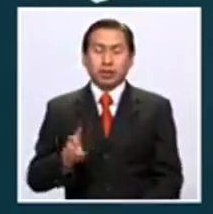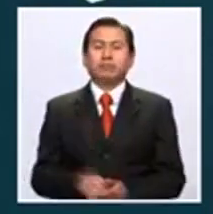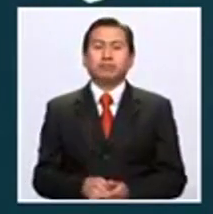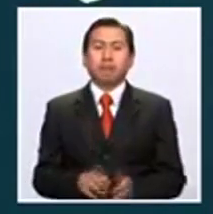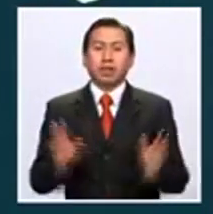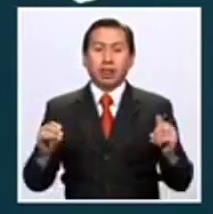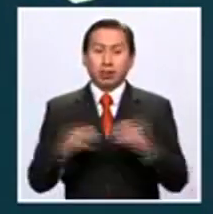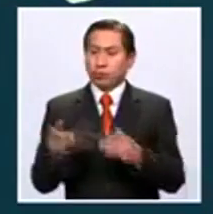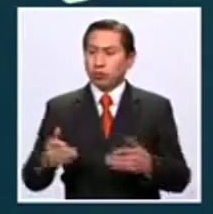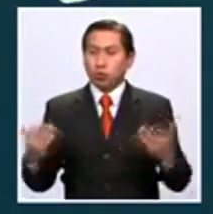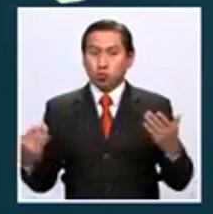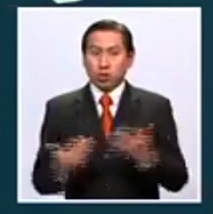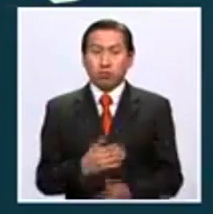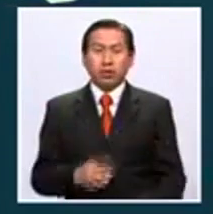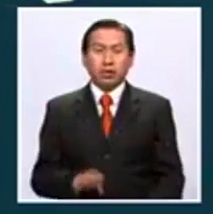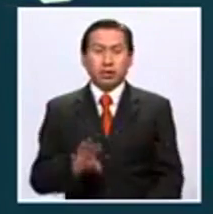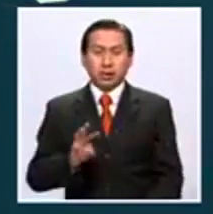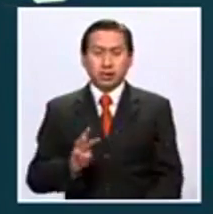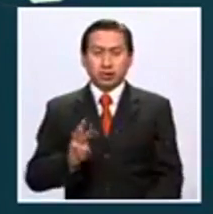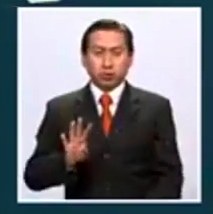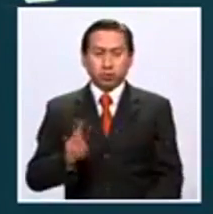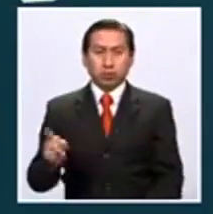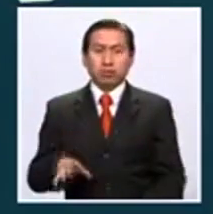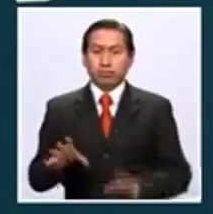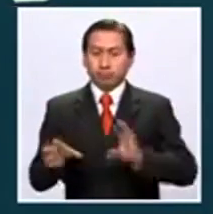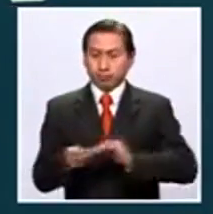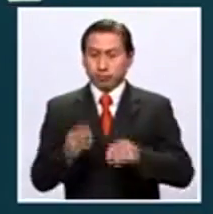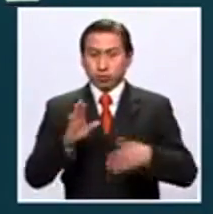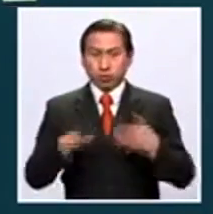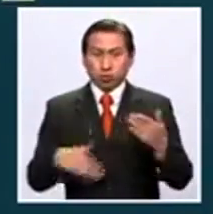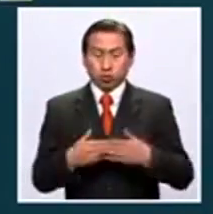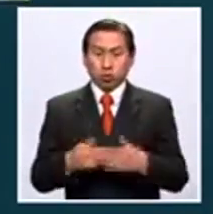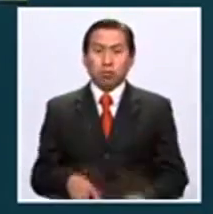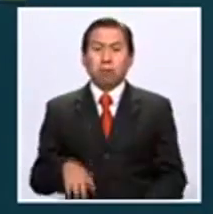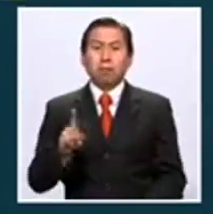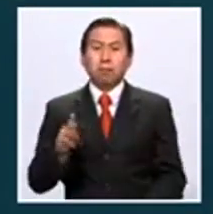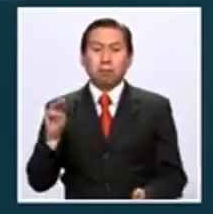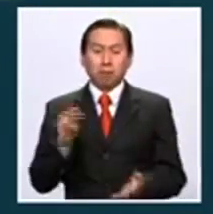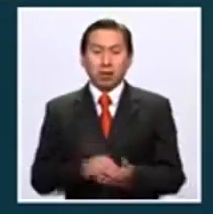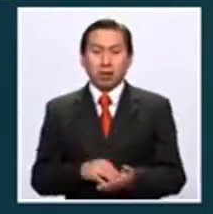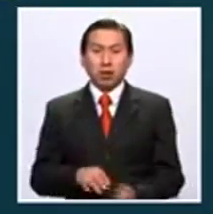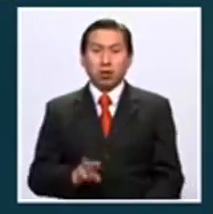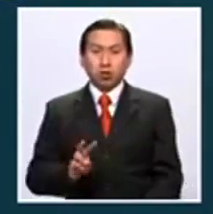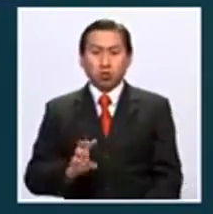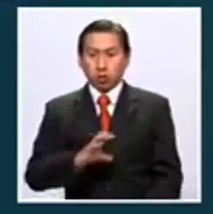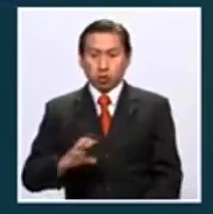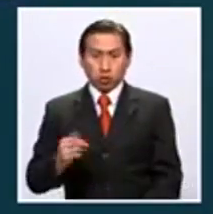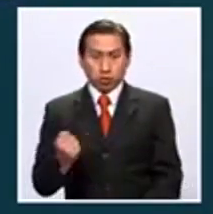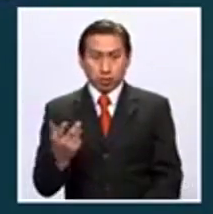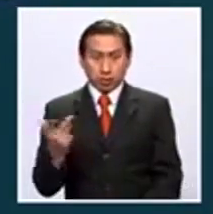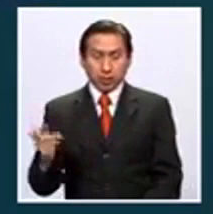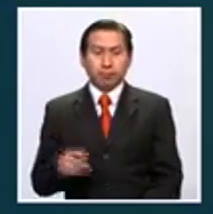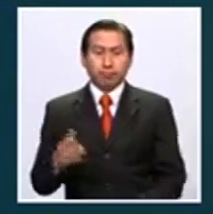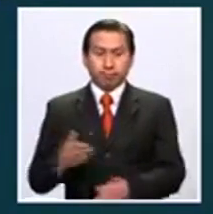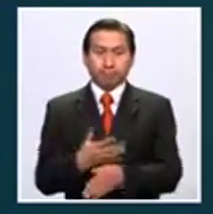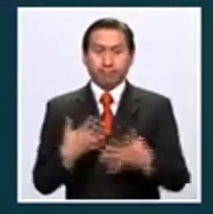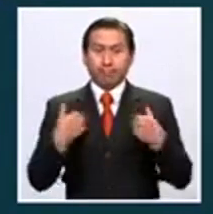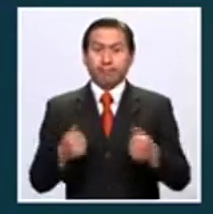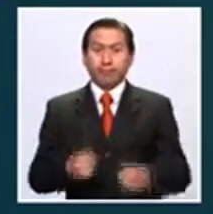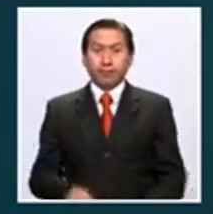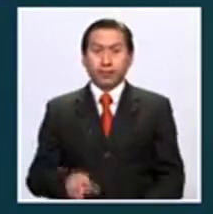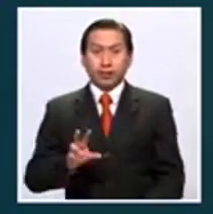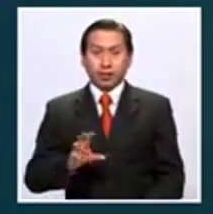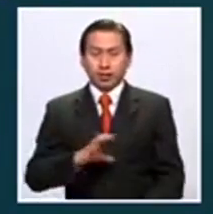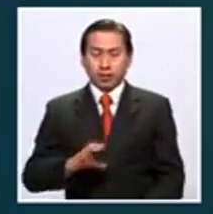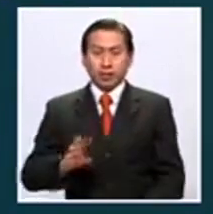Paz, nuevos contagios 64, personas contagiadas 1.213, pacientes recuperados